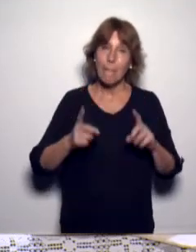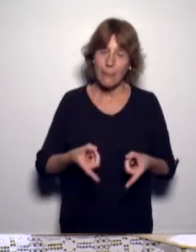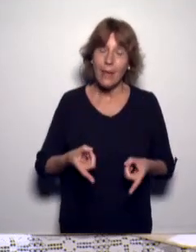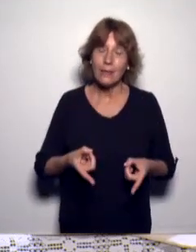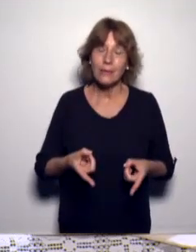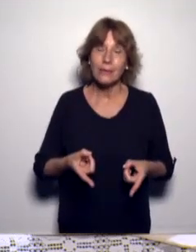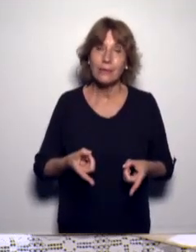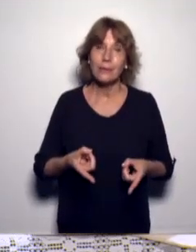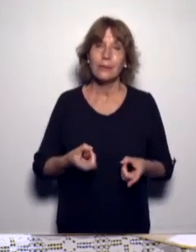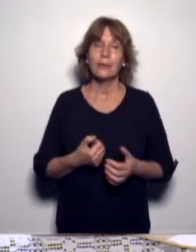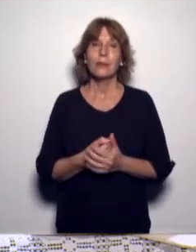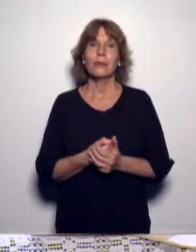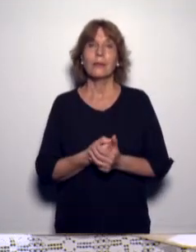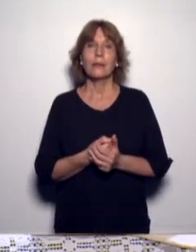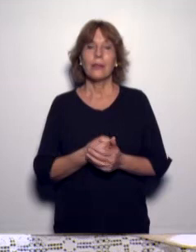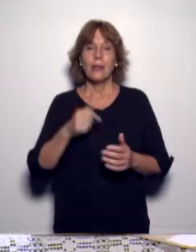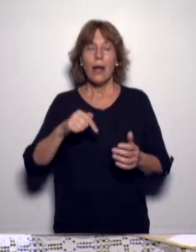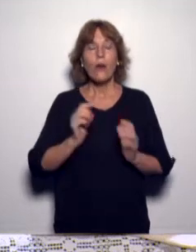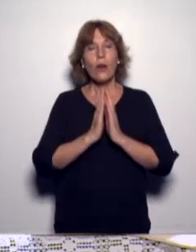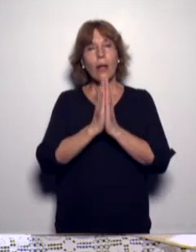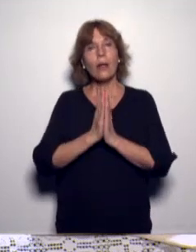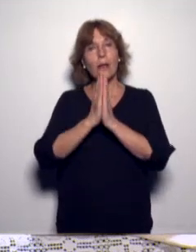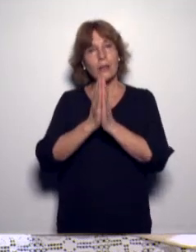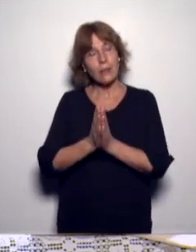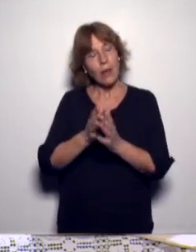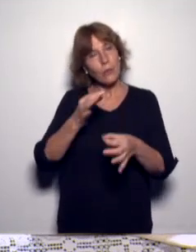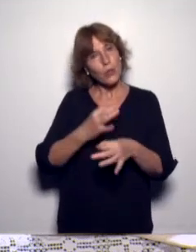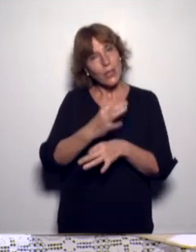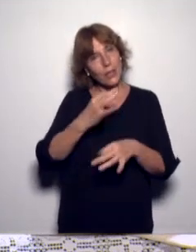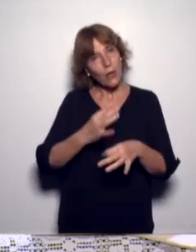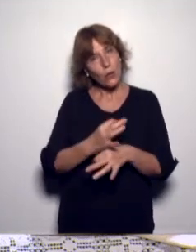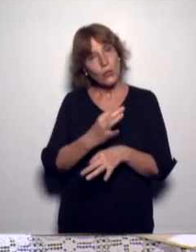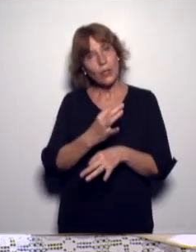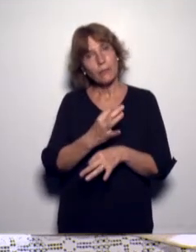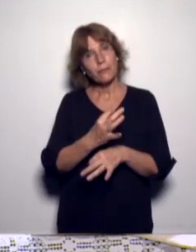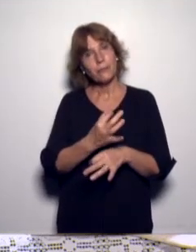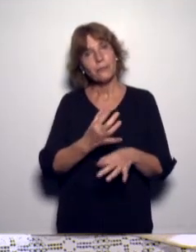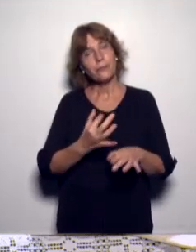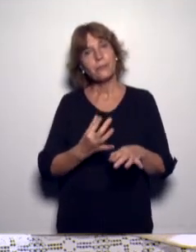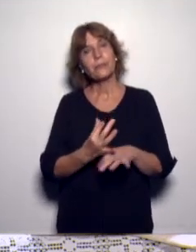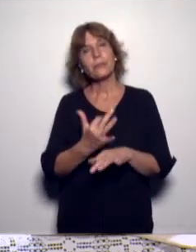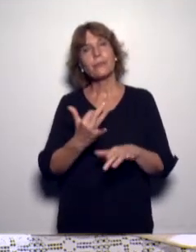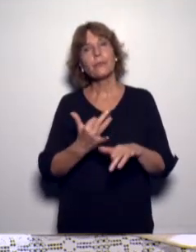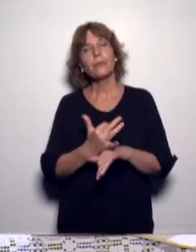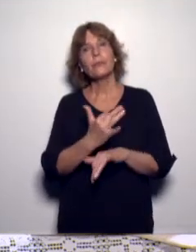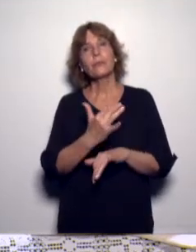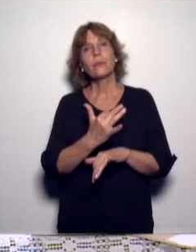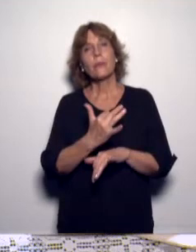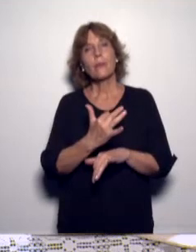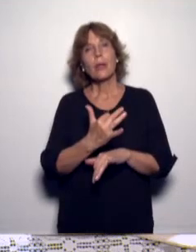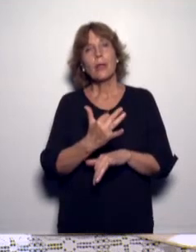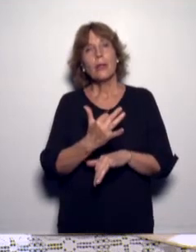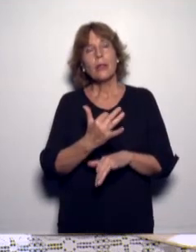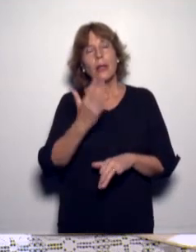le pida, ¿no? Así que vamos a rezarle a él poniendo cada uno de nosotros la